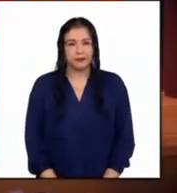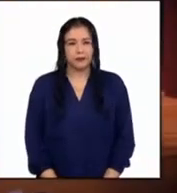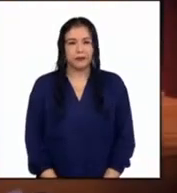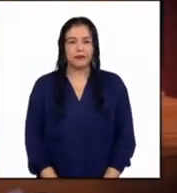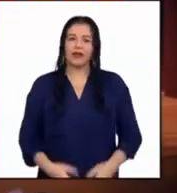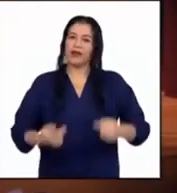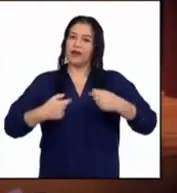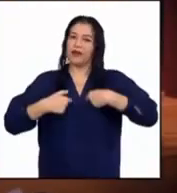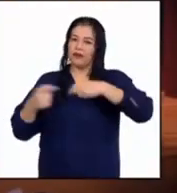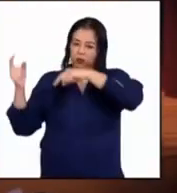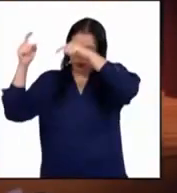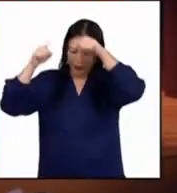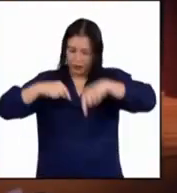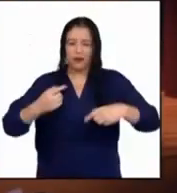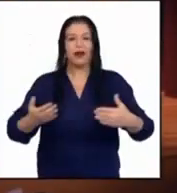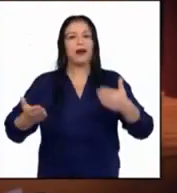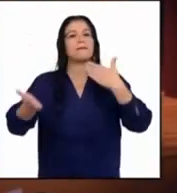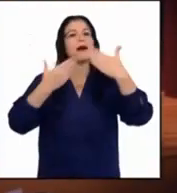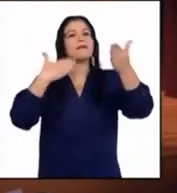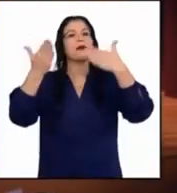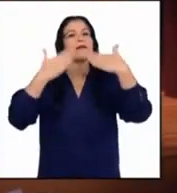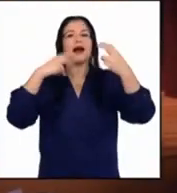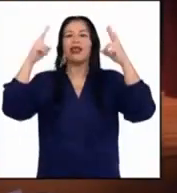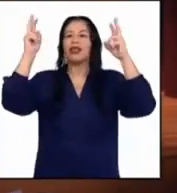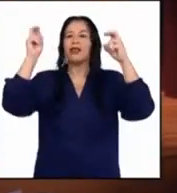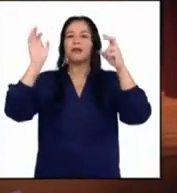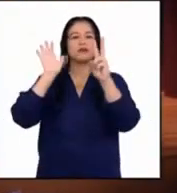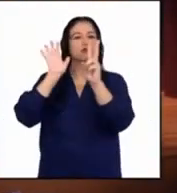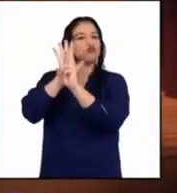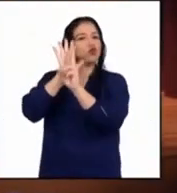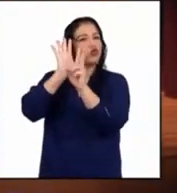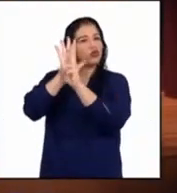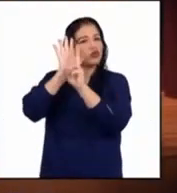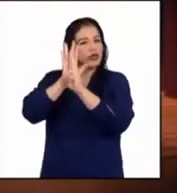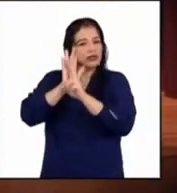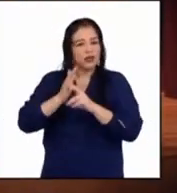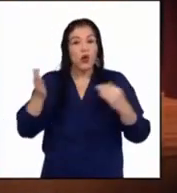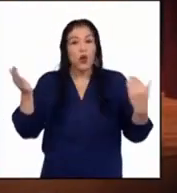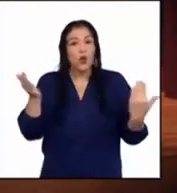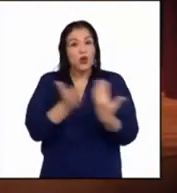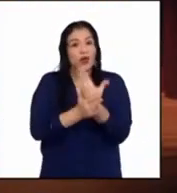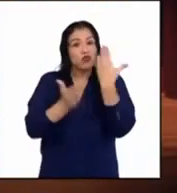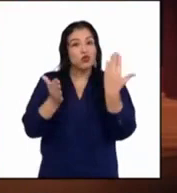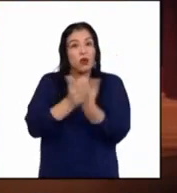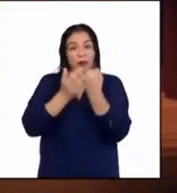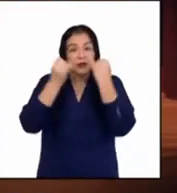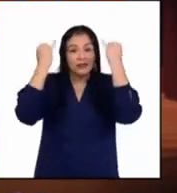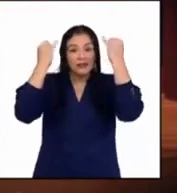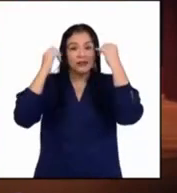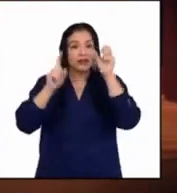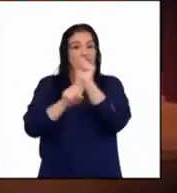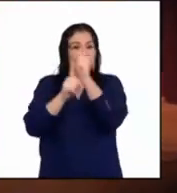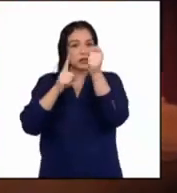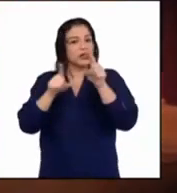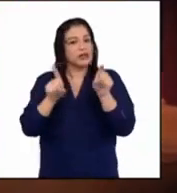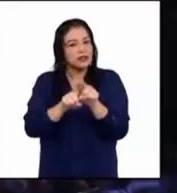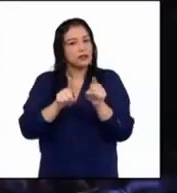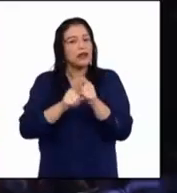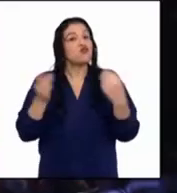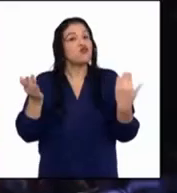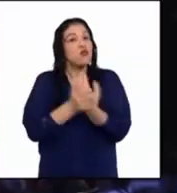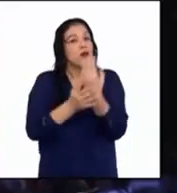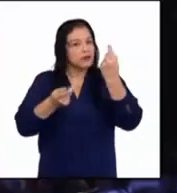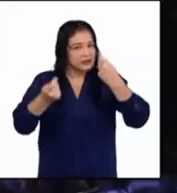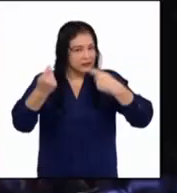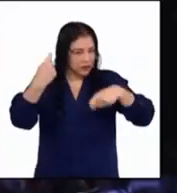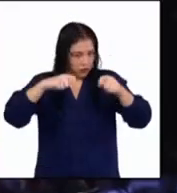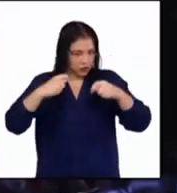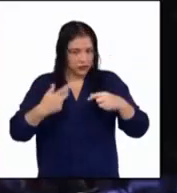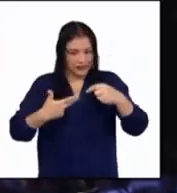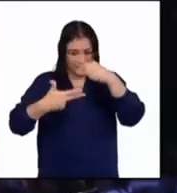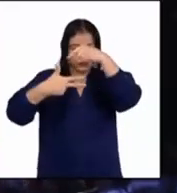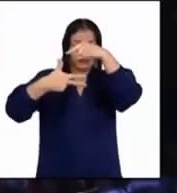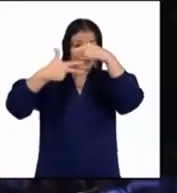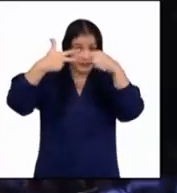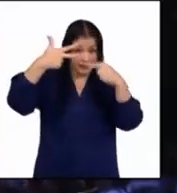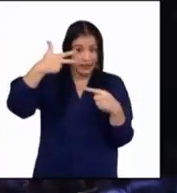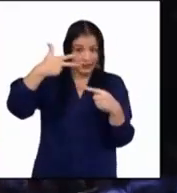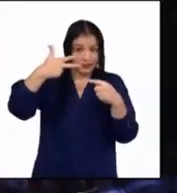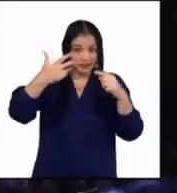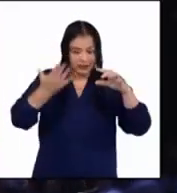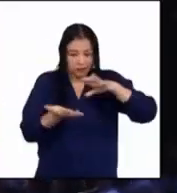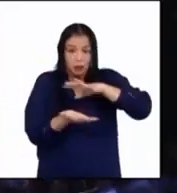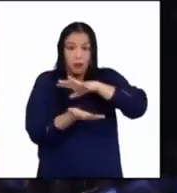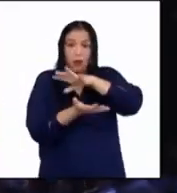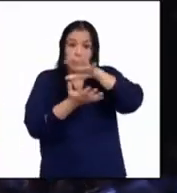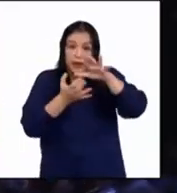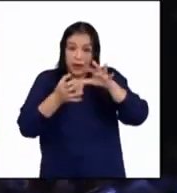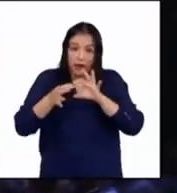Vengo a hablarles de voluntariado, de innovación social y de emprendimiento. Estos tres elementos